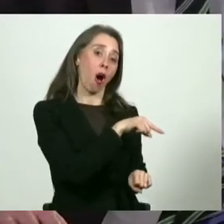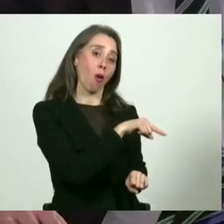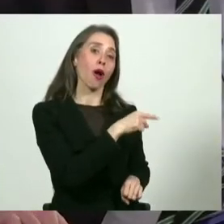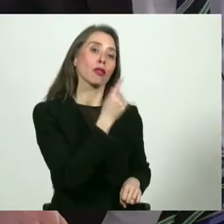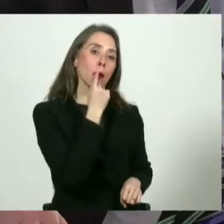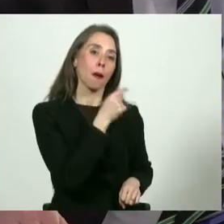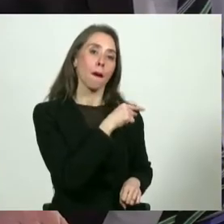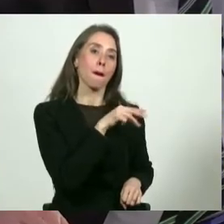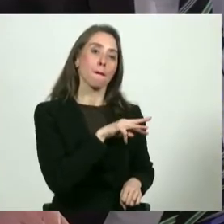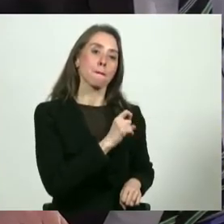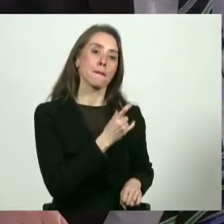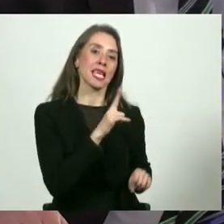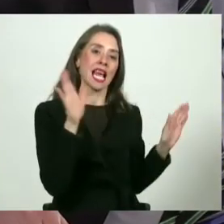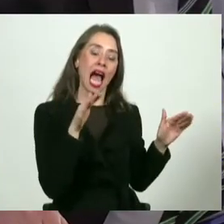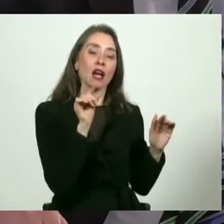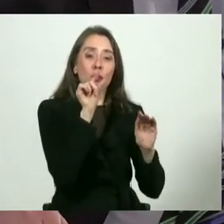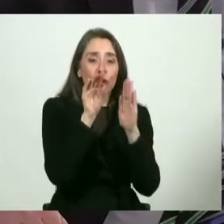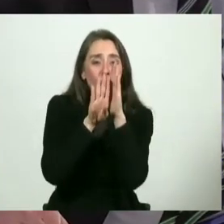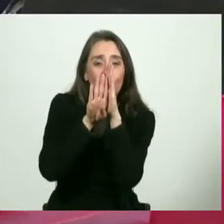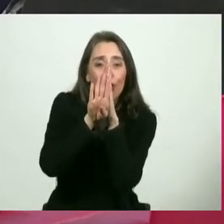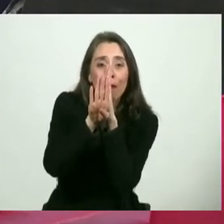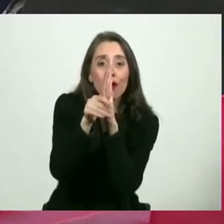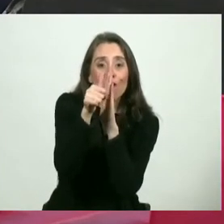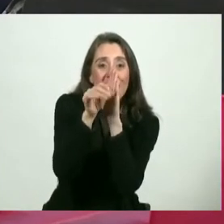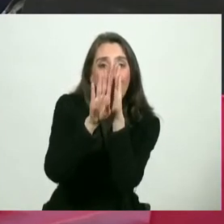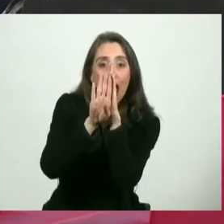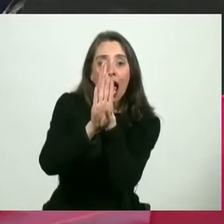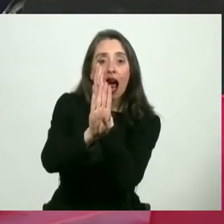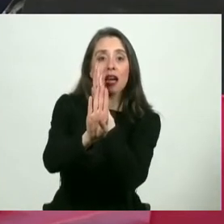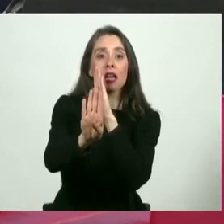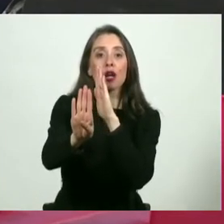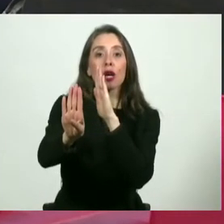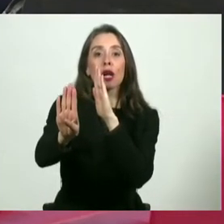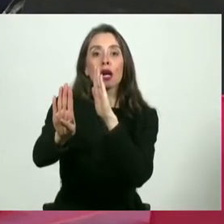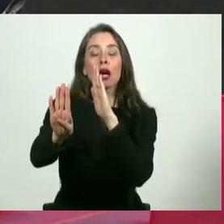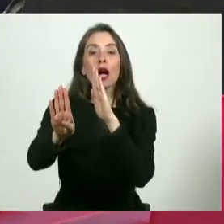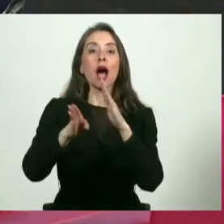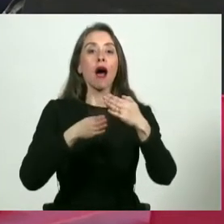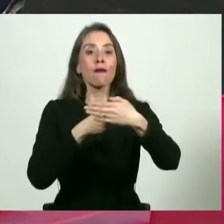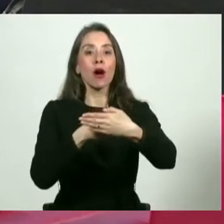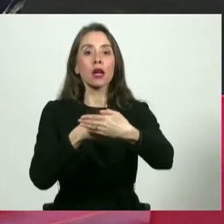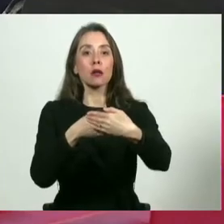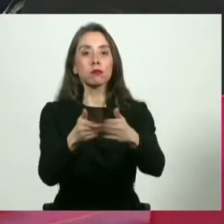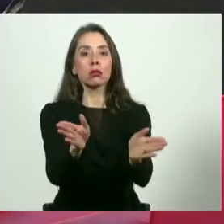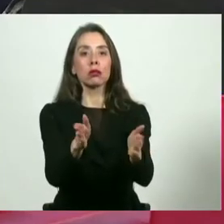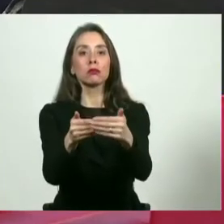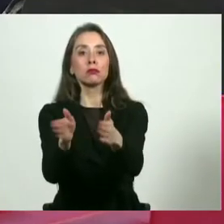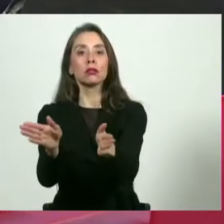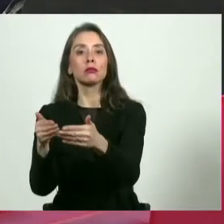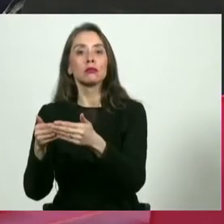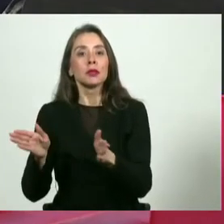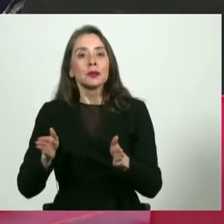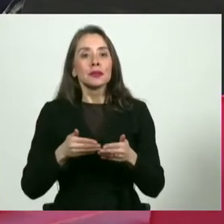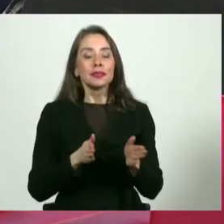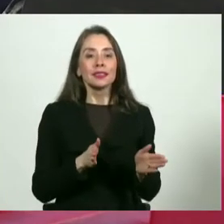calidad jurídica, de que no sea un empleo precario, ¿no es cierto?, y también que esto también podamos